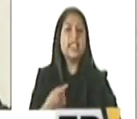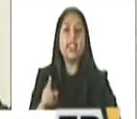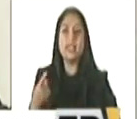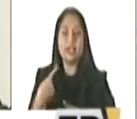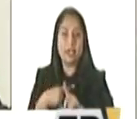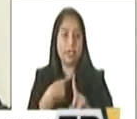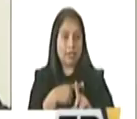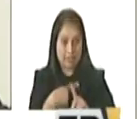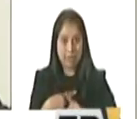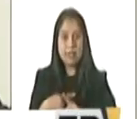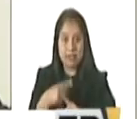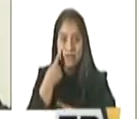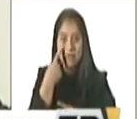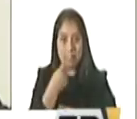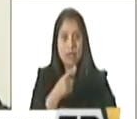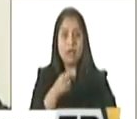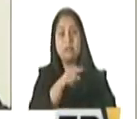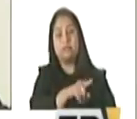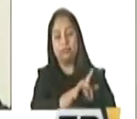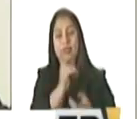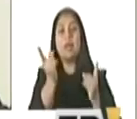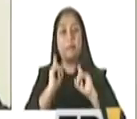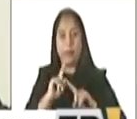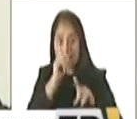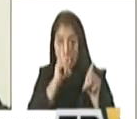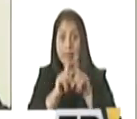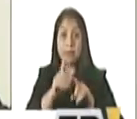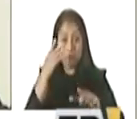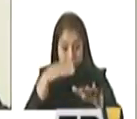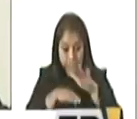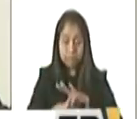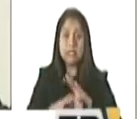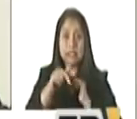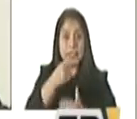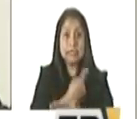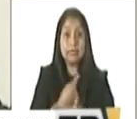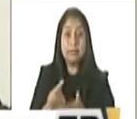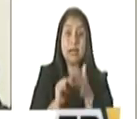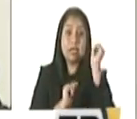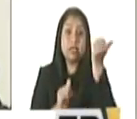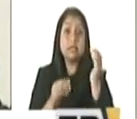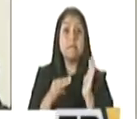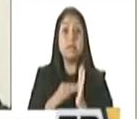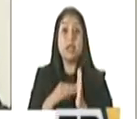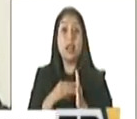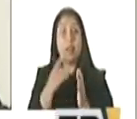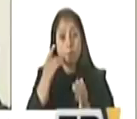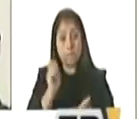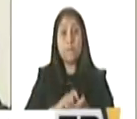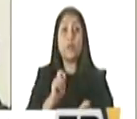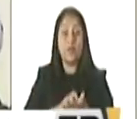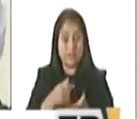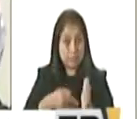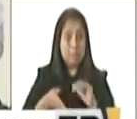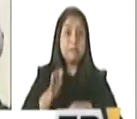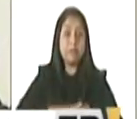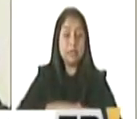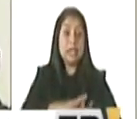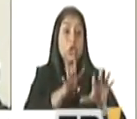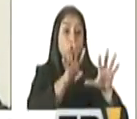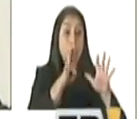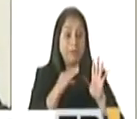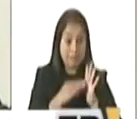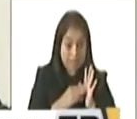con el coronavirus. Pero además estarán ingresando esta semana 15.000 pruebas más, 9.000 que está adquiriendo